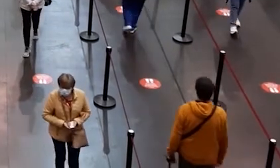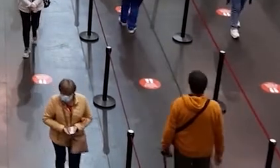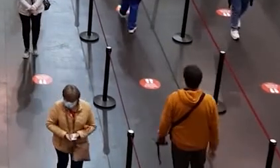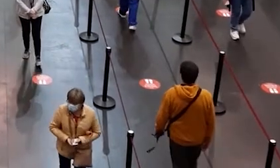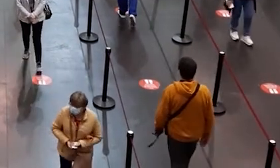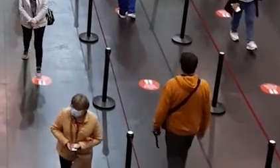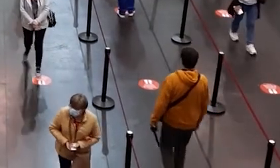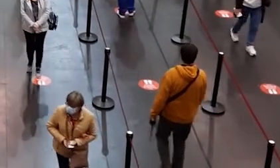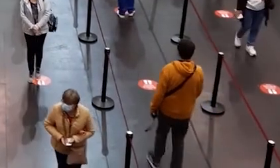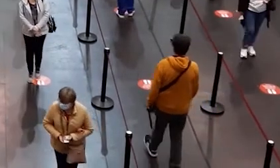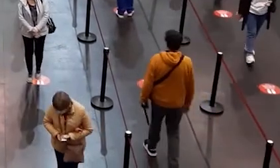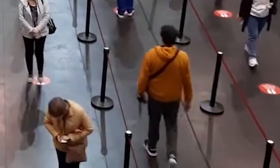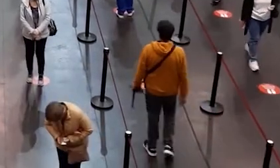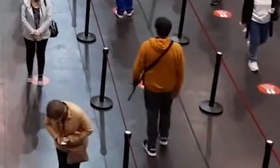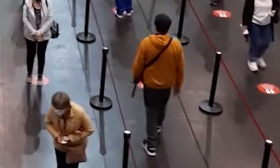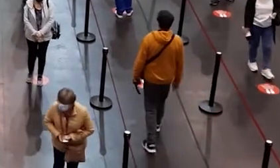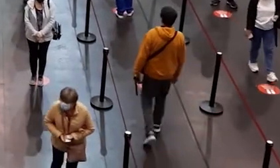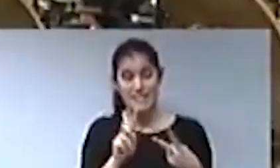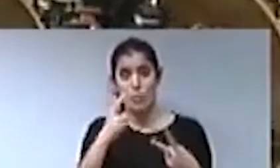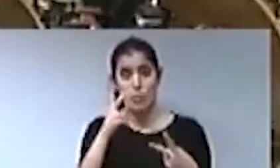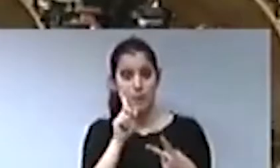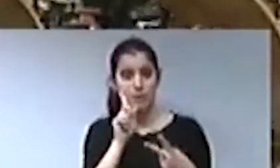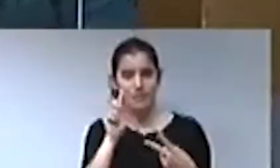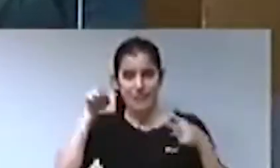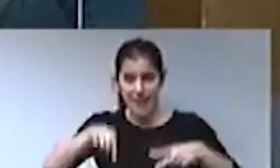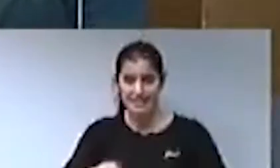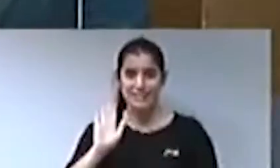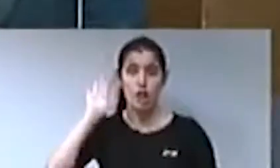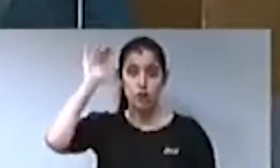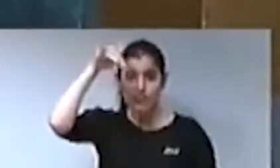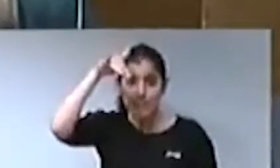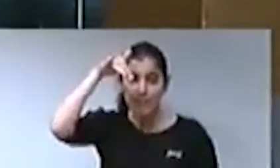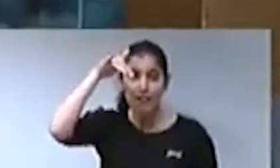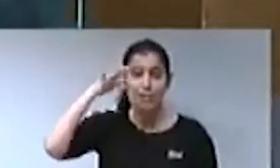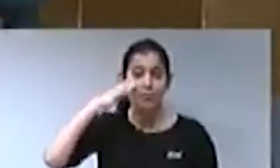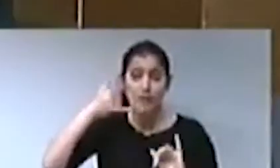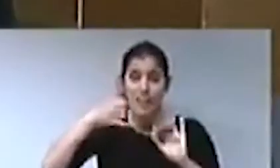y luego no podrán volver a contratarlos, como ya ha anunciado Ximo Puig.